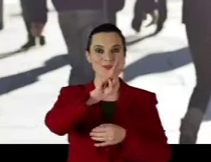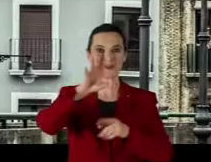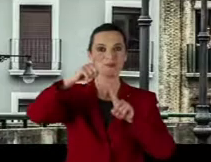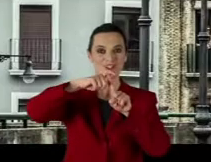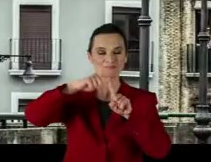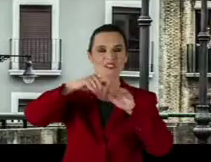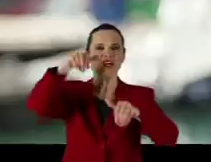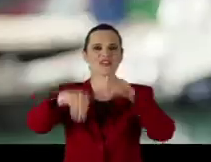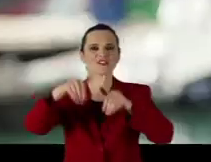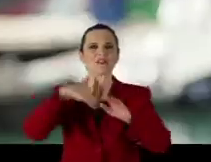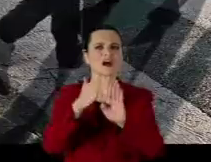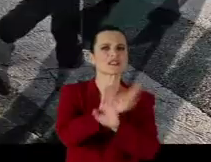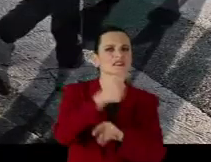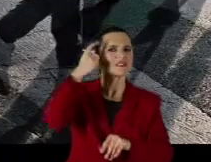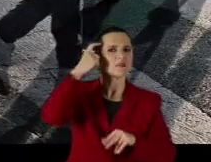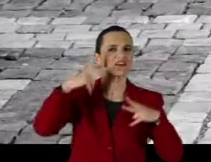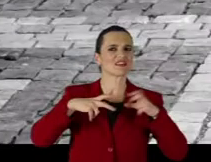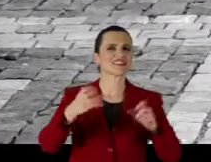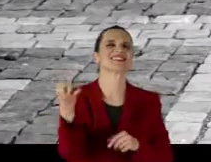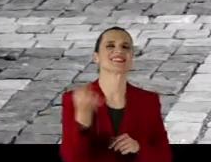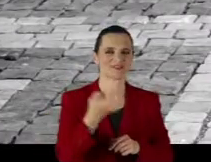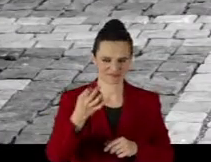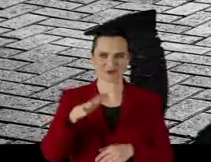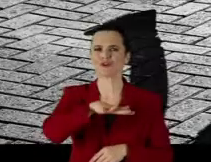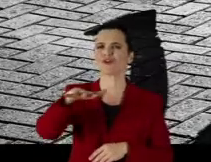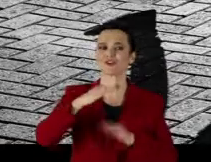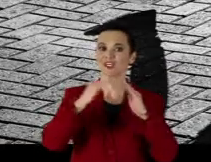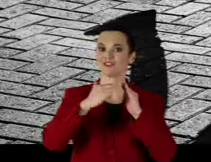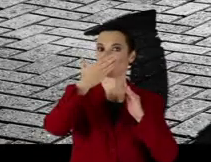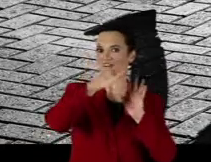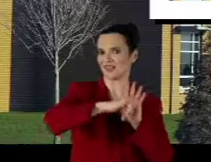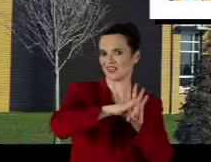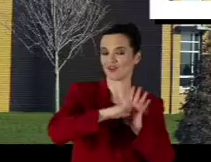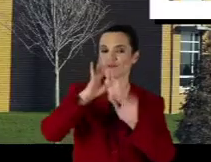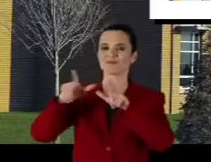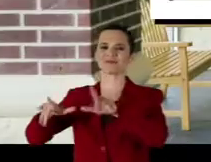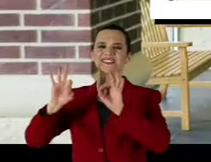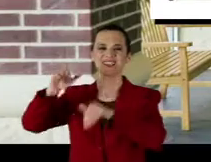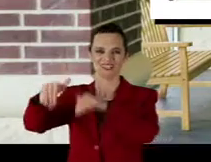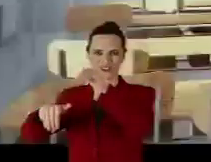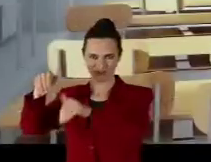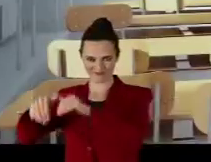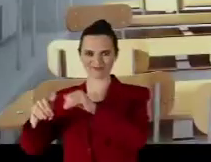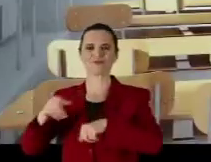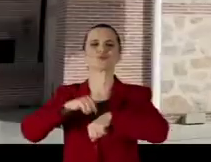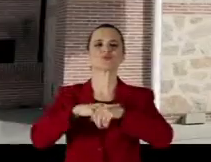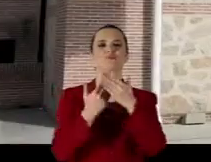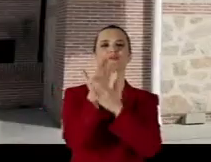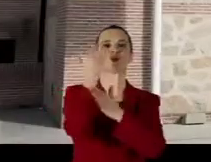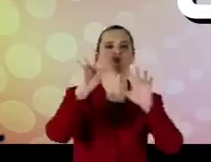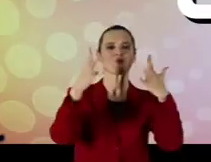¿Qué hay que saber para votar en las elecciones del 24 de mayo? ¿Dónde? En tu colegio o local